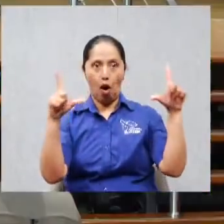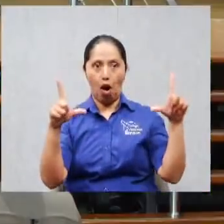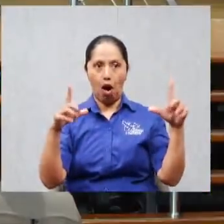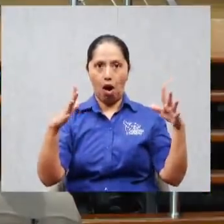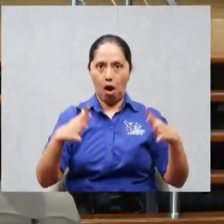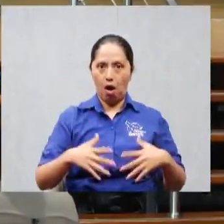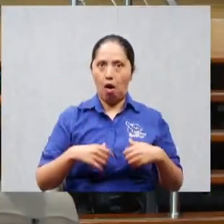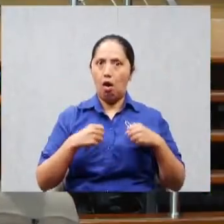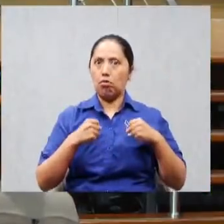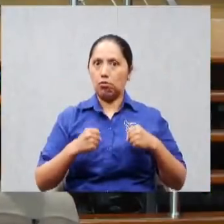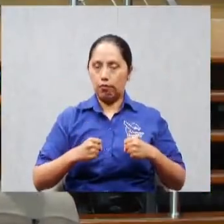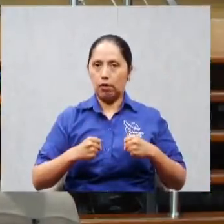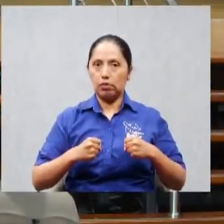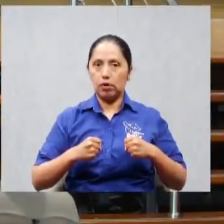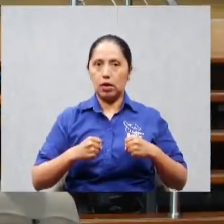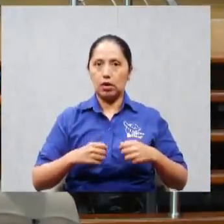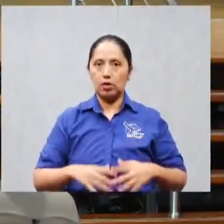y